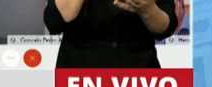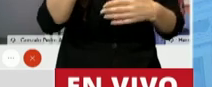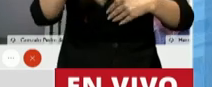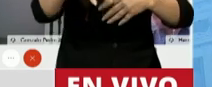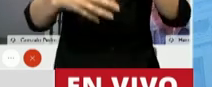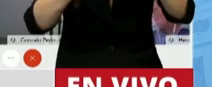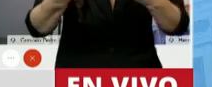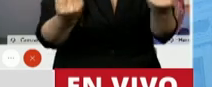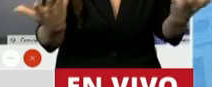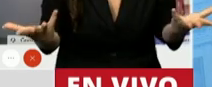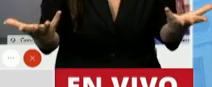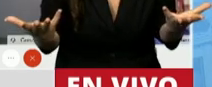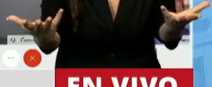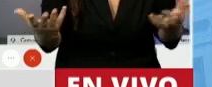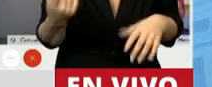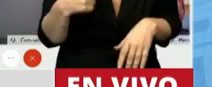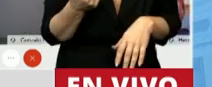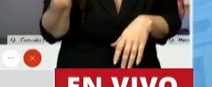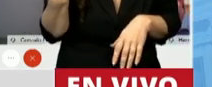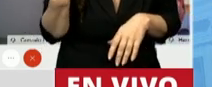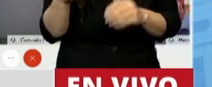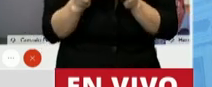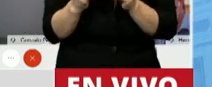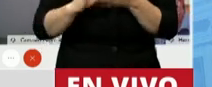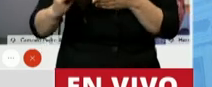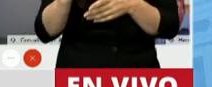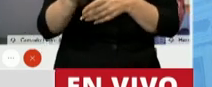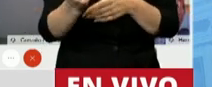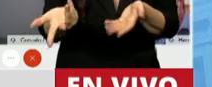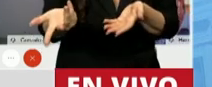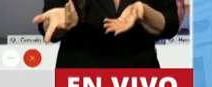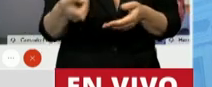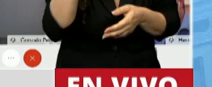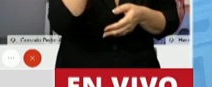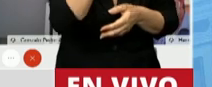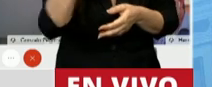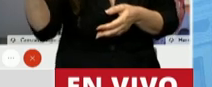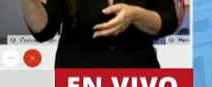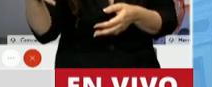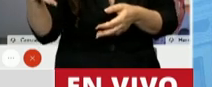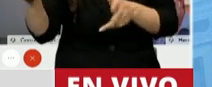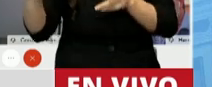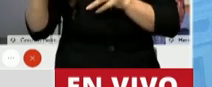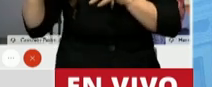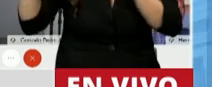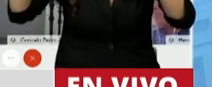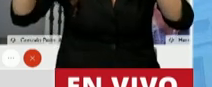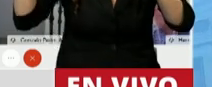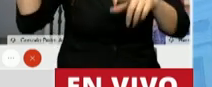íbamos. Pero recién lo decía un compañero, todos los viernes nos decían con Firmina que íbamos por el buen